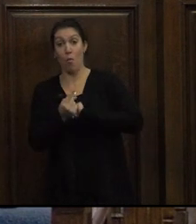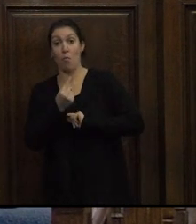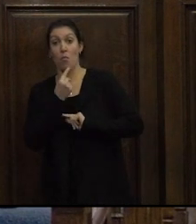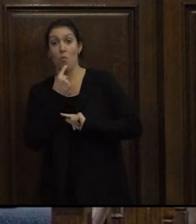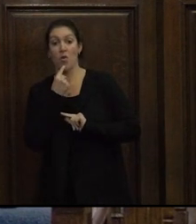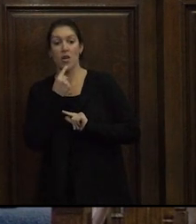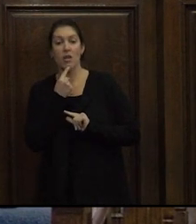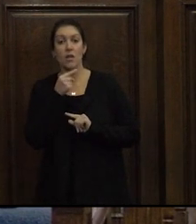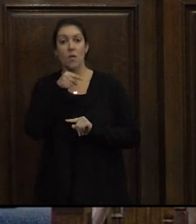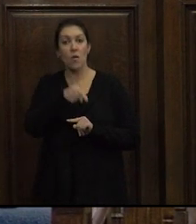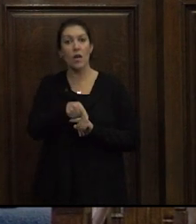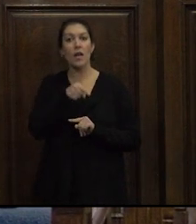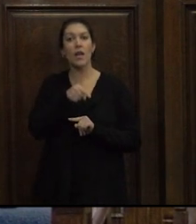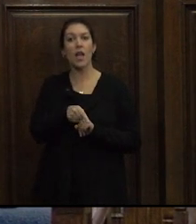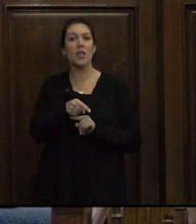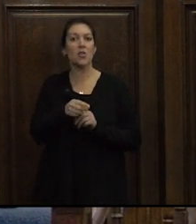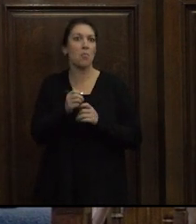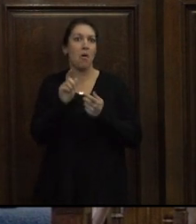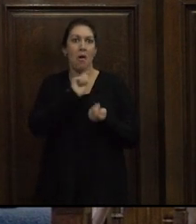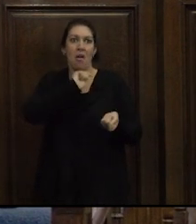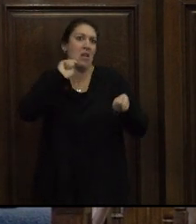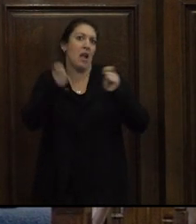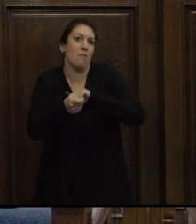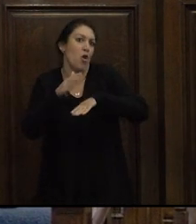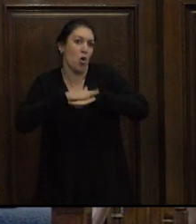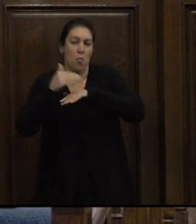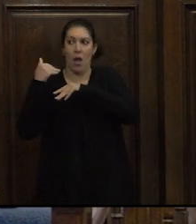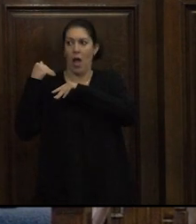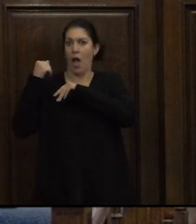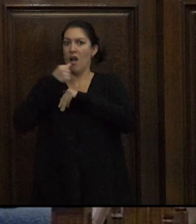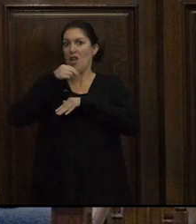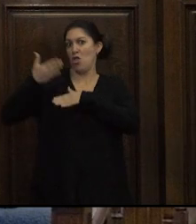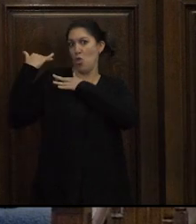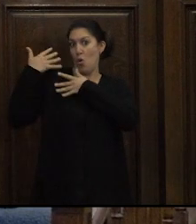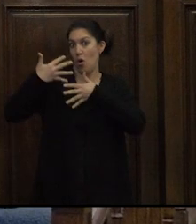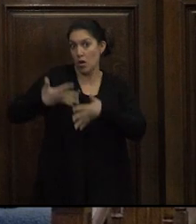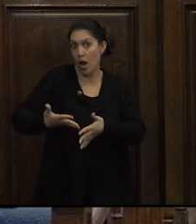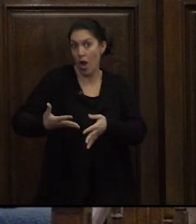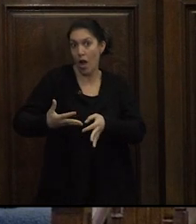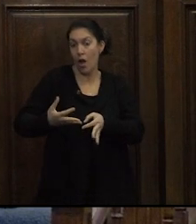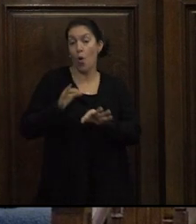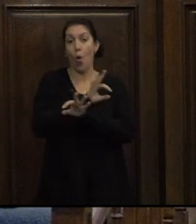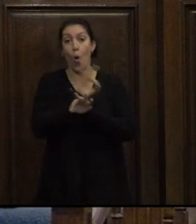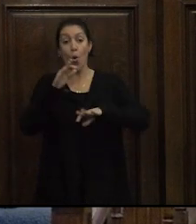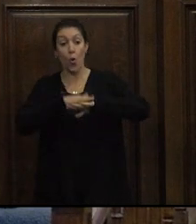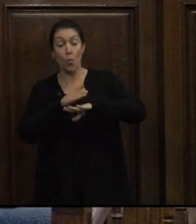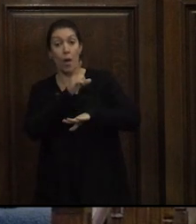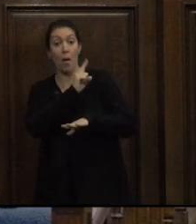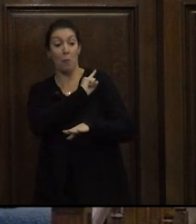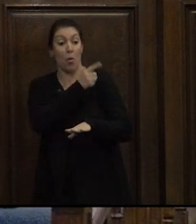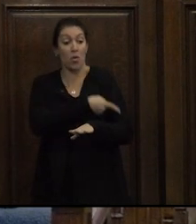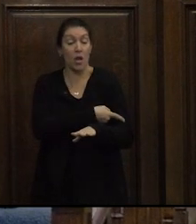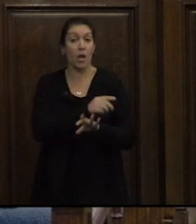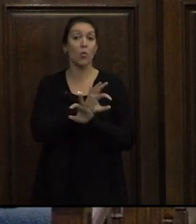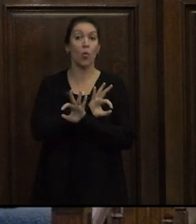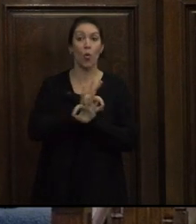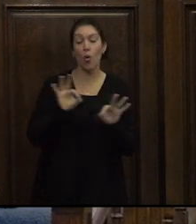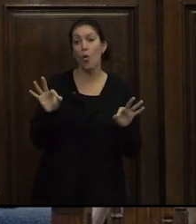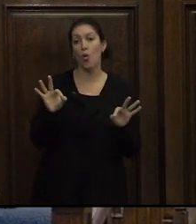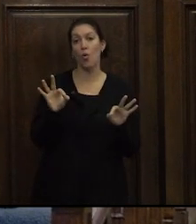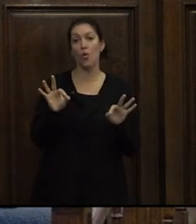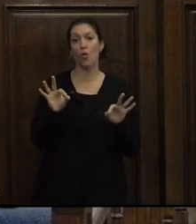dio por un mero cambio histórico, de avances tecnológicos reapropiados por el poder, o si